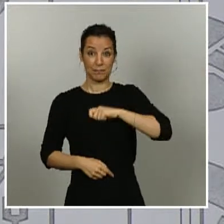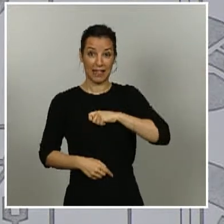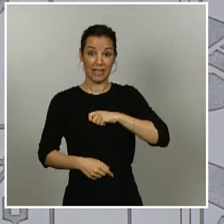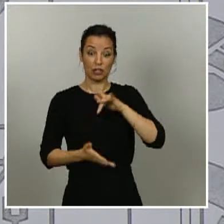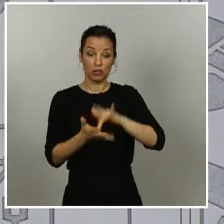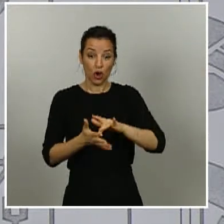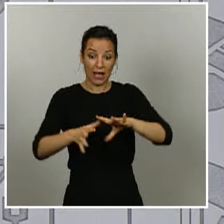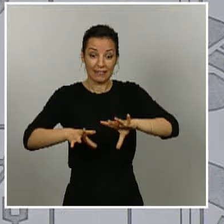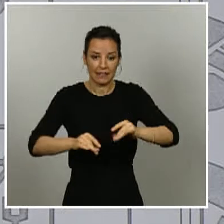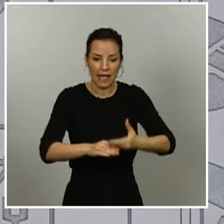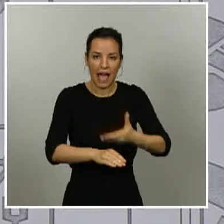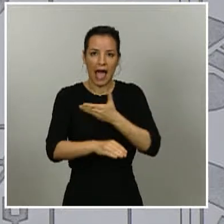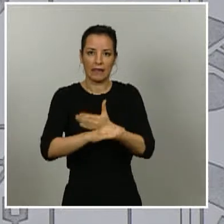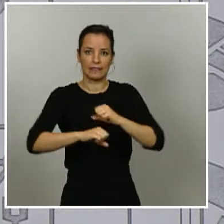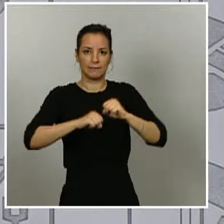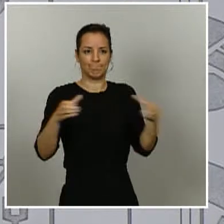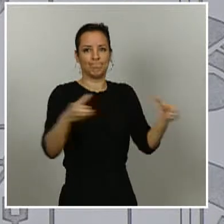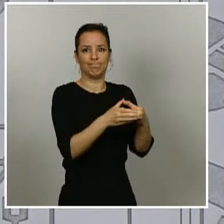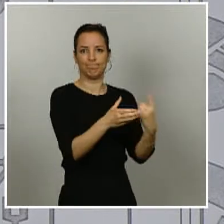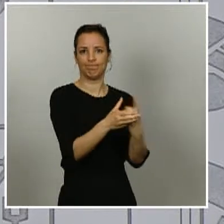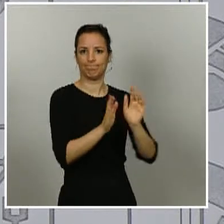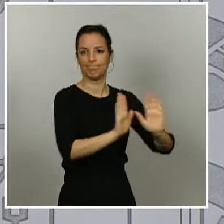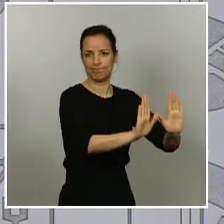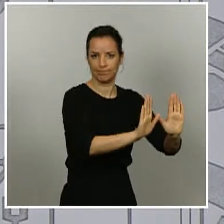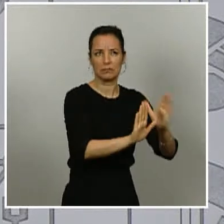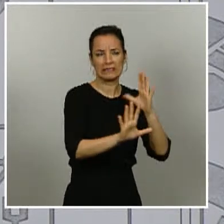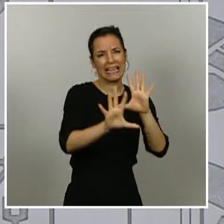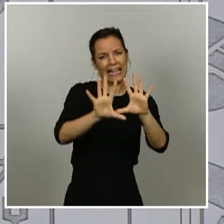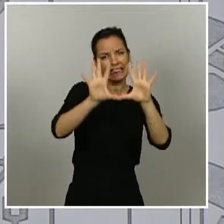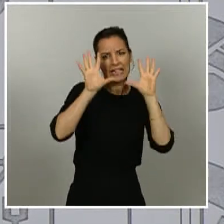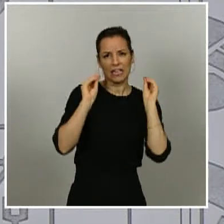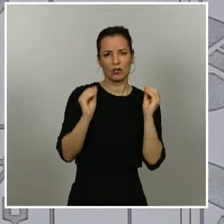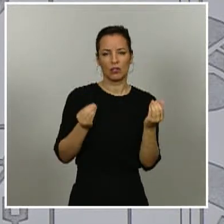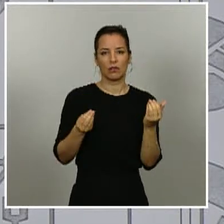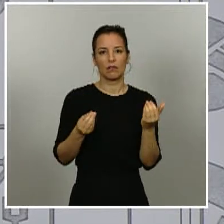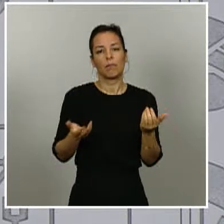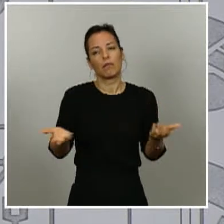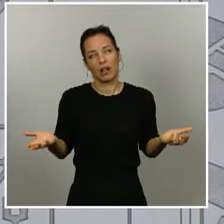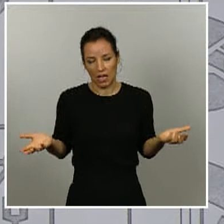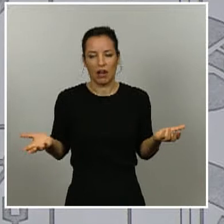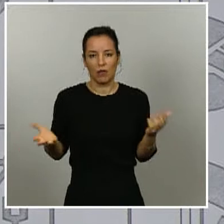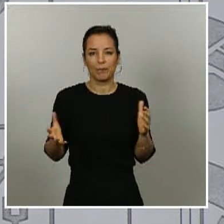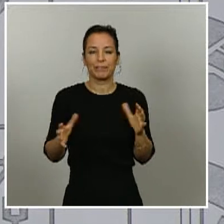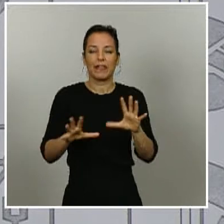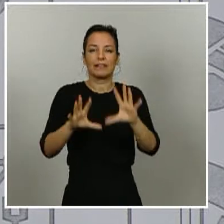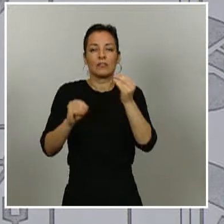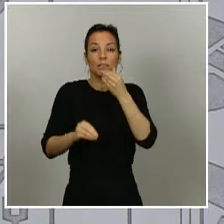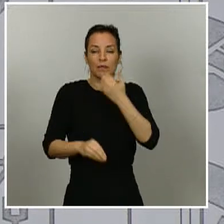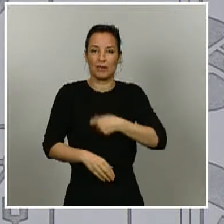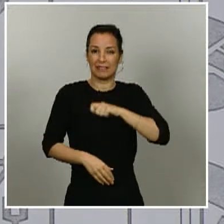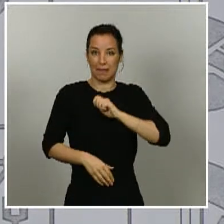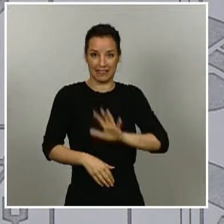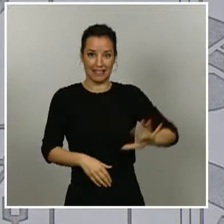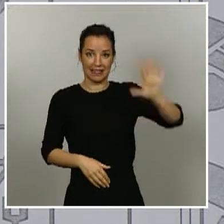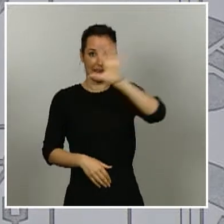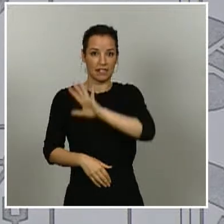que se plantean en esa orden. Puedo entender esas cuarentenas. También puedo entender perfectamente que si en España estamos